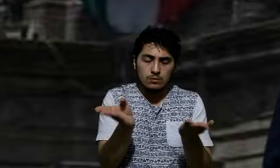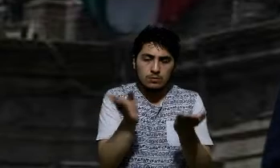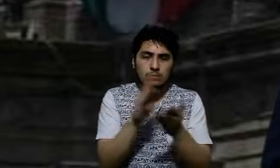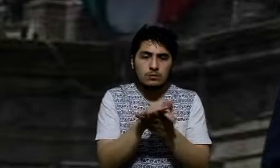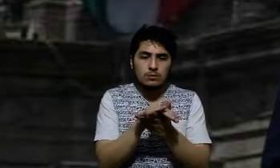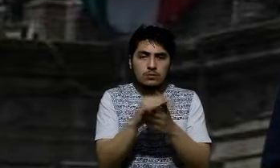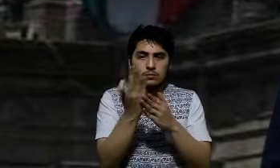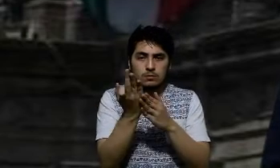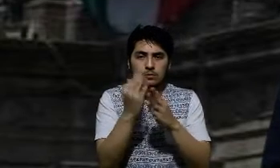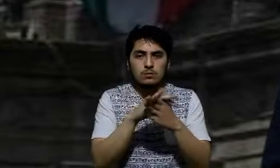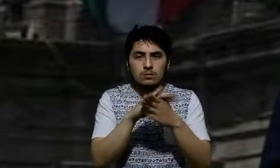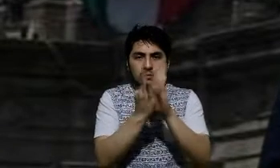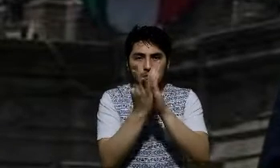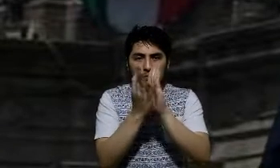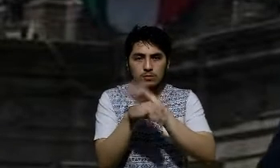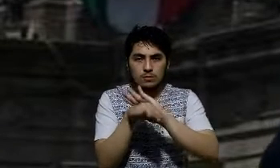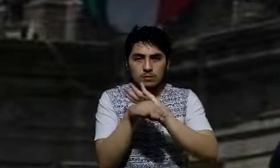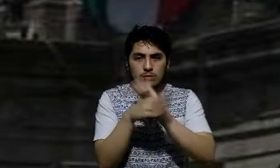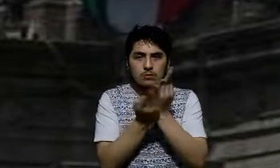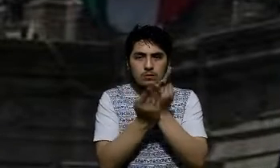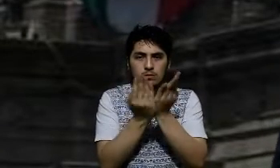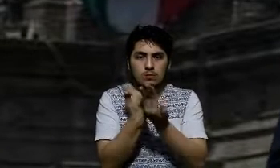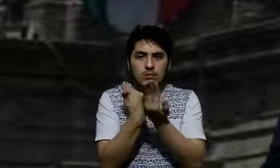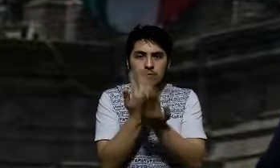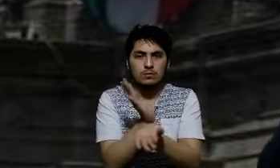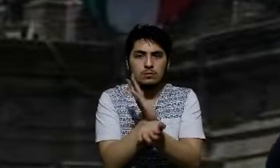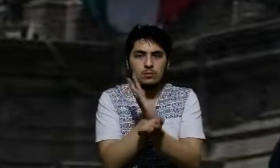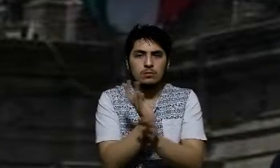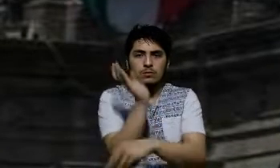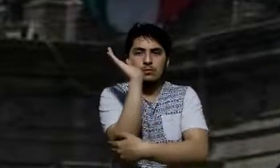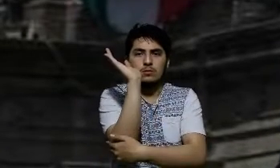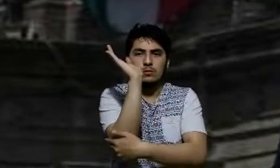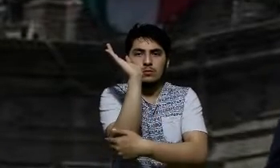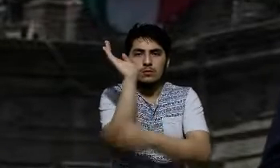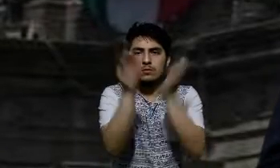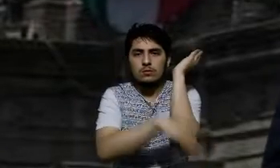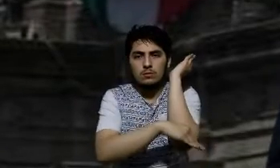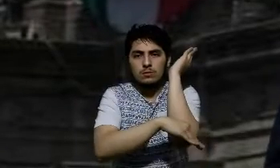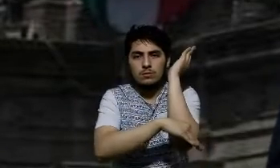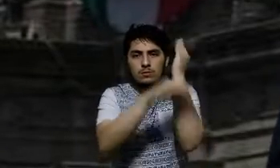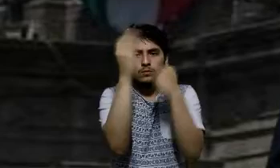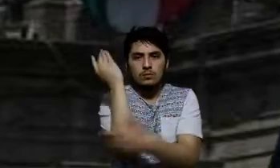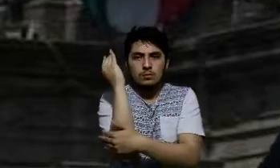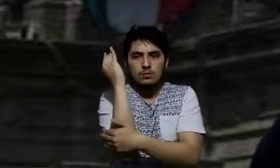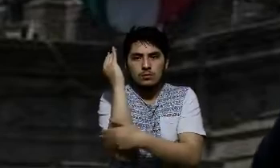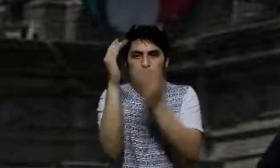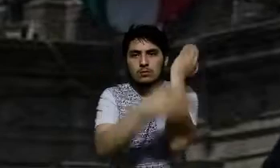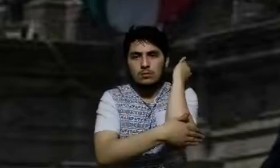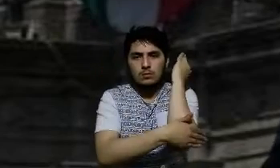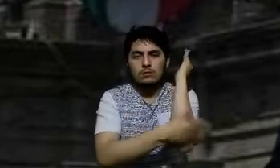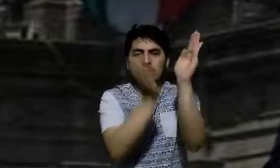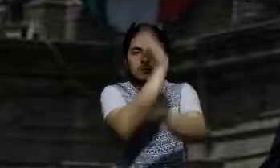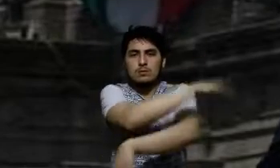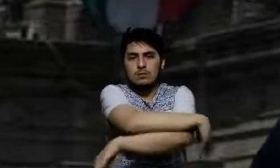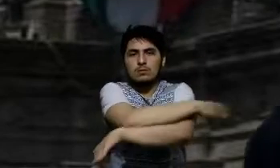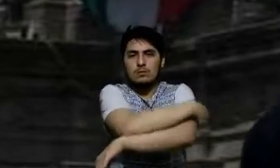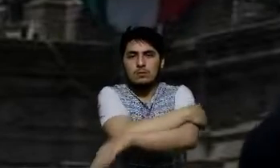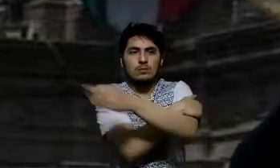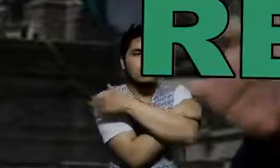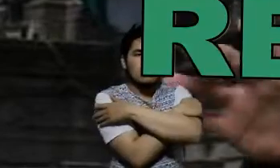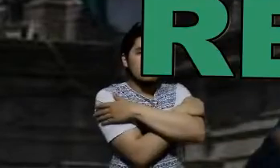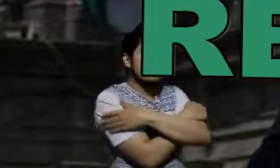había propuesto, el dinero y la pensión para los expresidentes